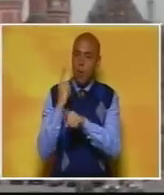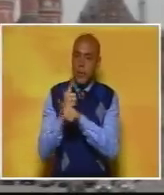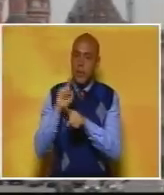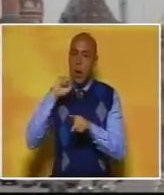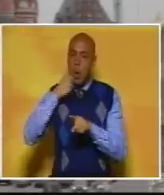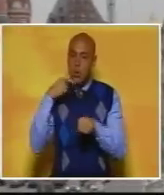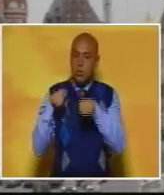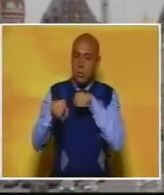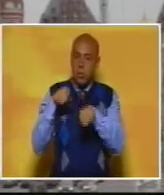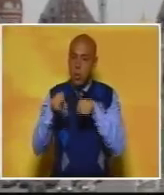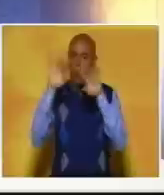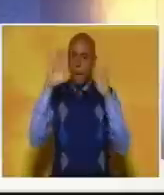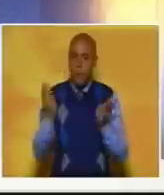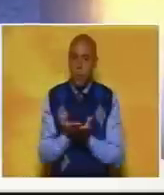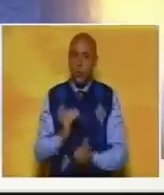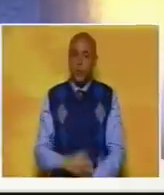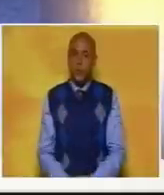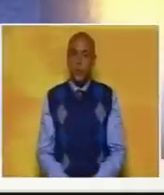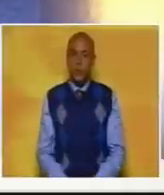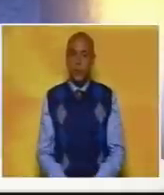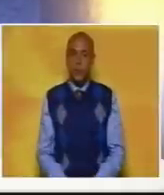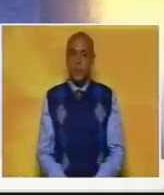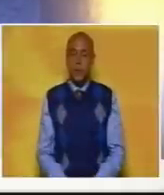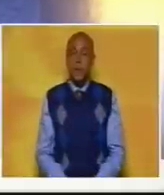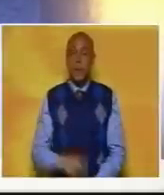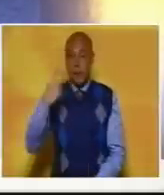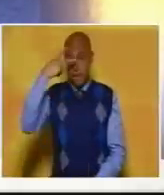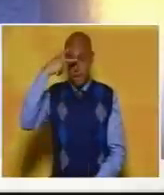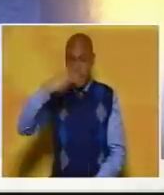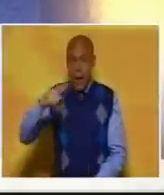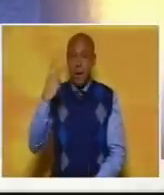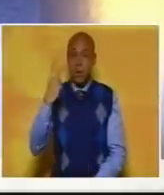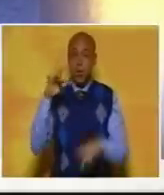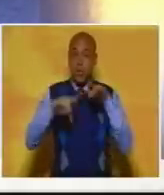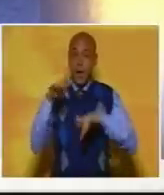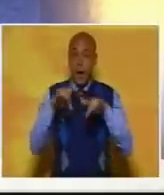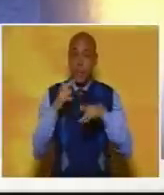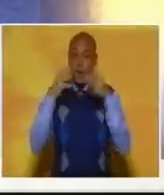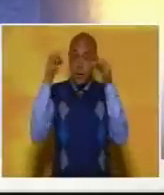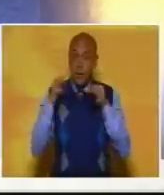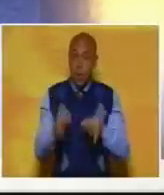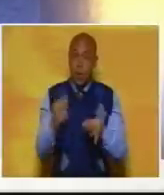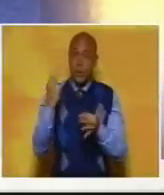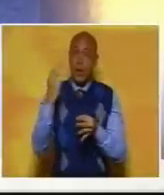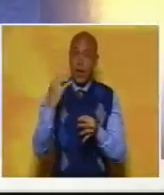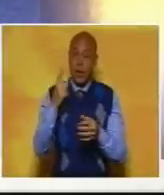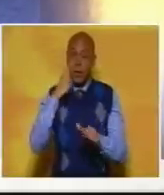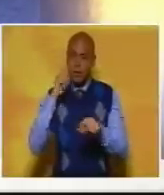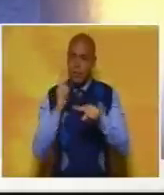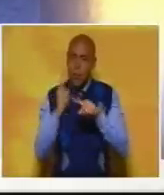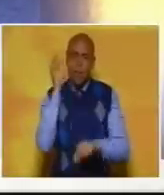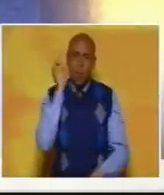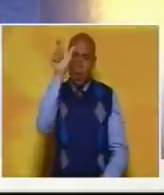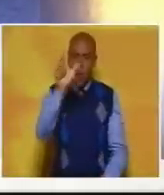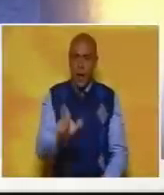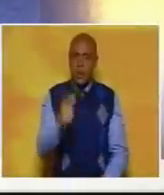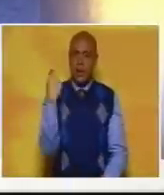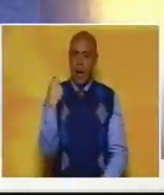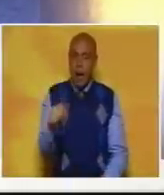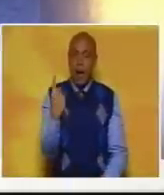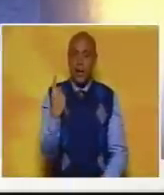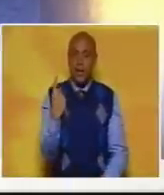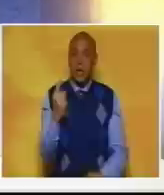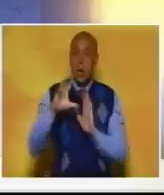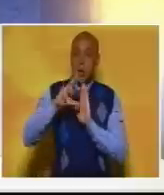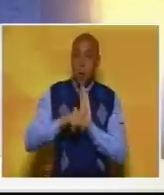rusos en los mercados mundiales. En México, la Secretaría de Seguridad de la capital identificó a la mujer que se llevó